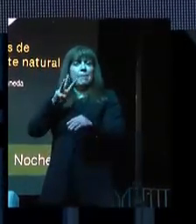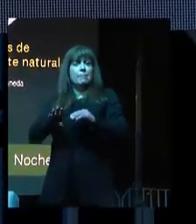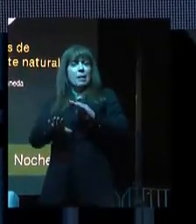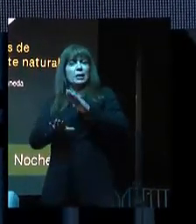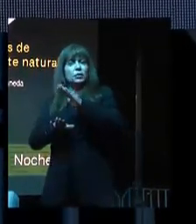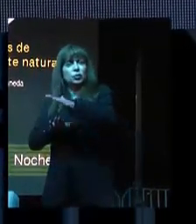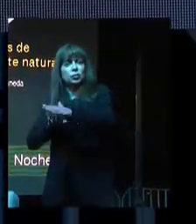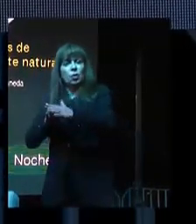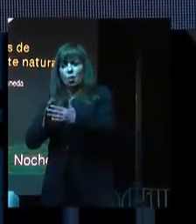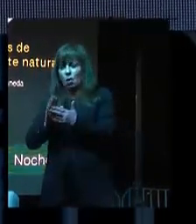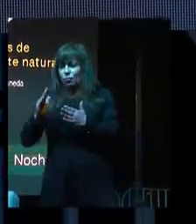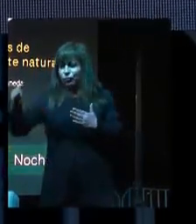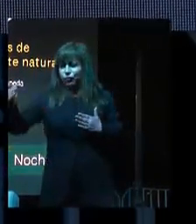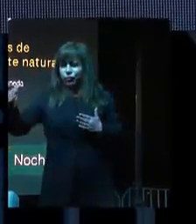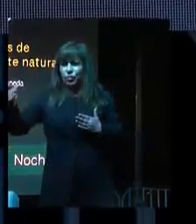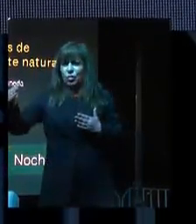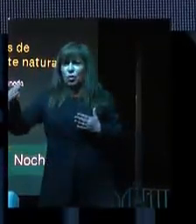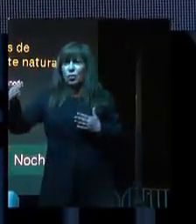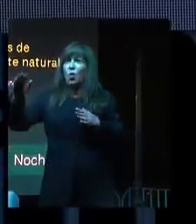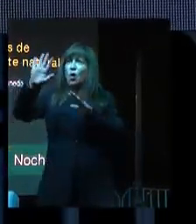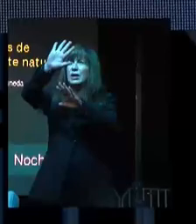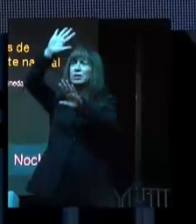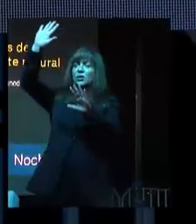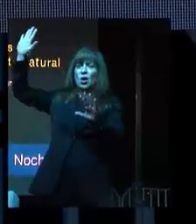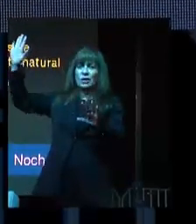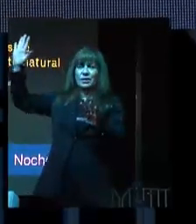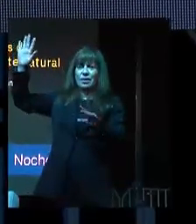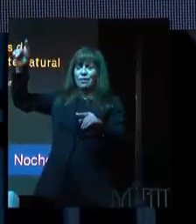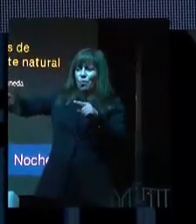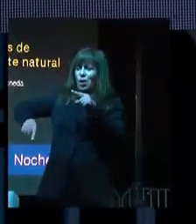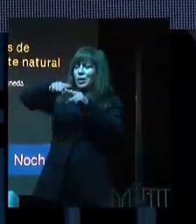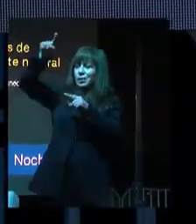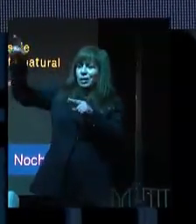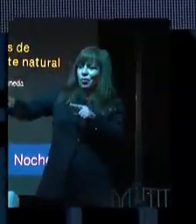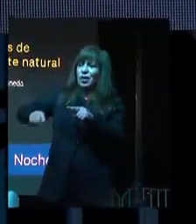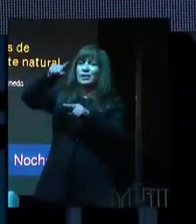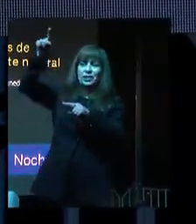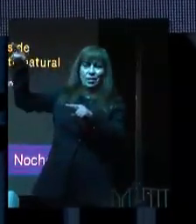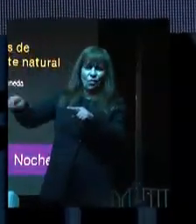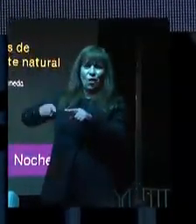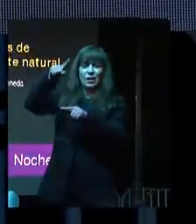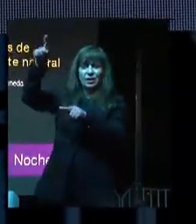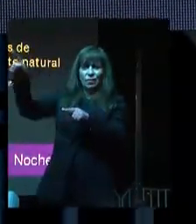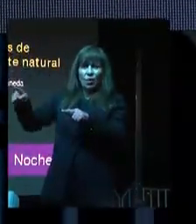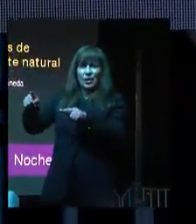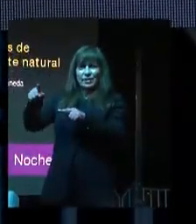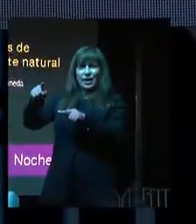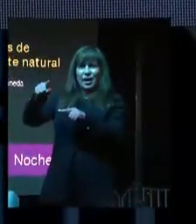el horizonte. Y después y va dando vuelta y vuelta alrededor del horizonte y va